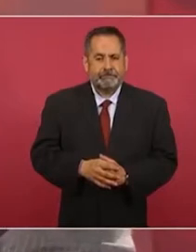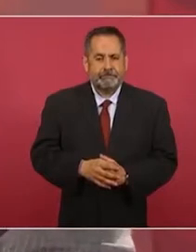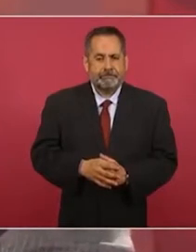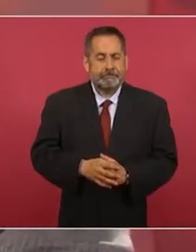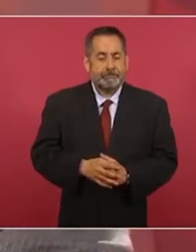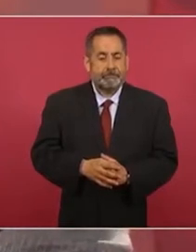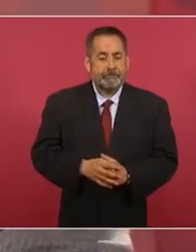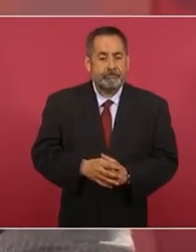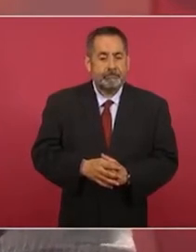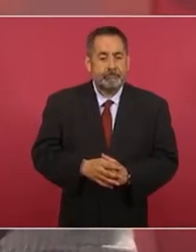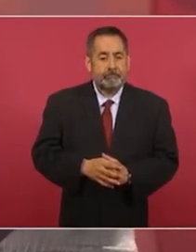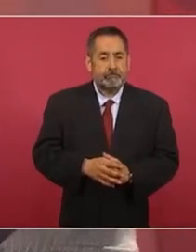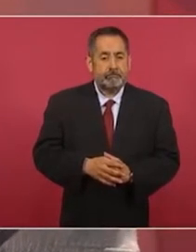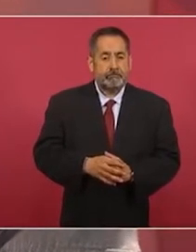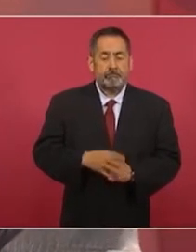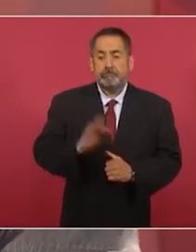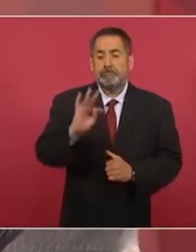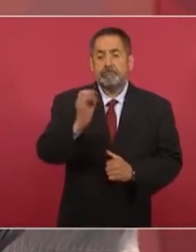están sufriendo